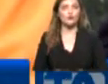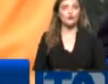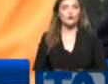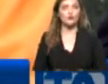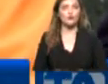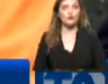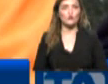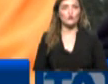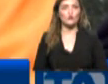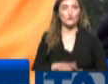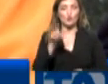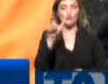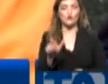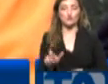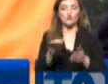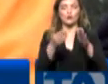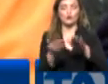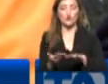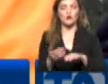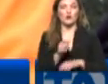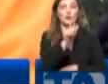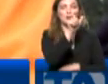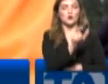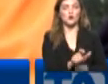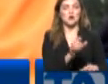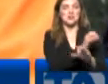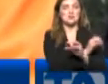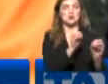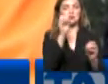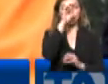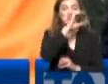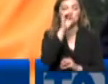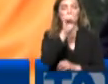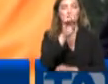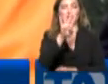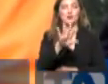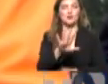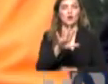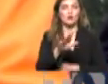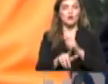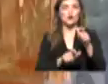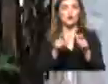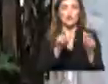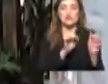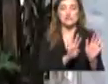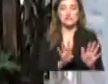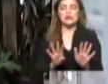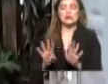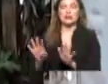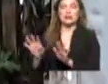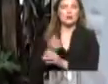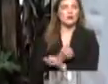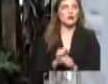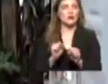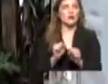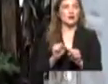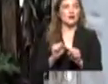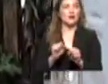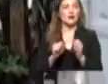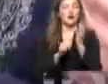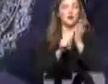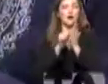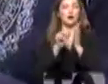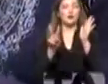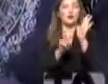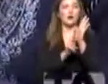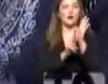dijo, una persona fallecida, una persona desaparecida, 145 personas evacuadas. El Midubi realiza un censo y un